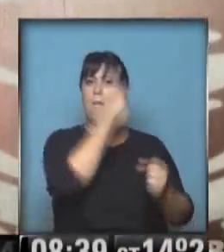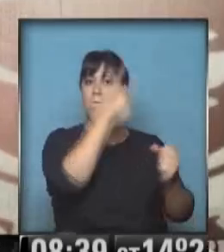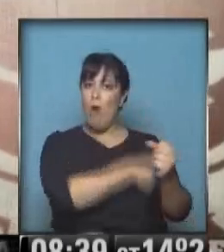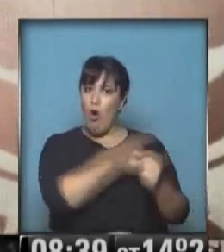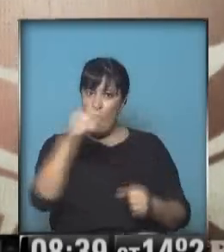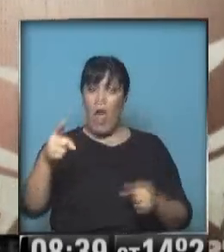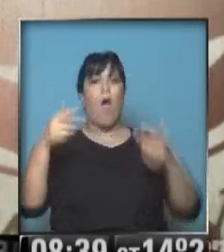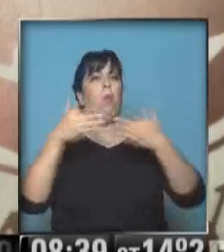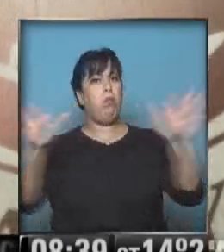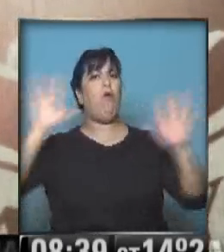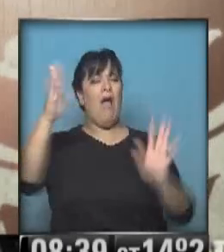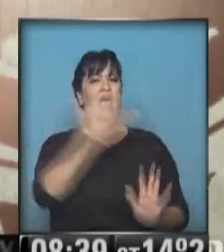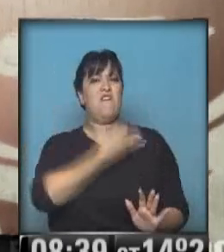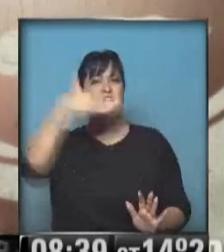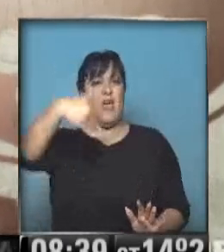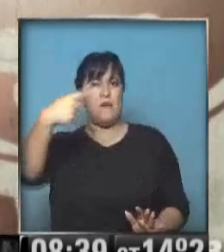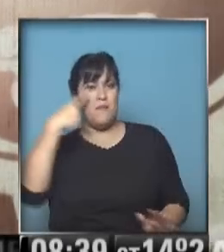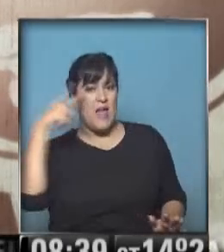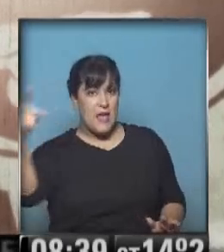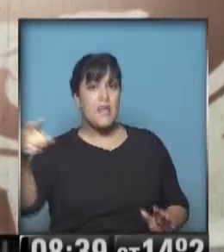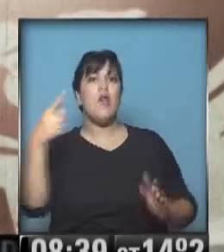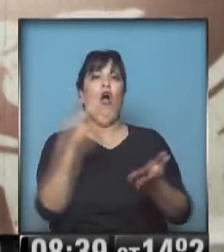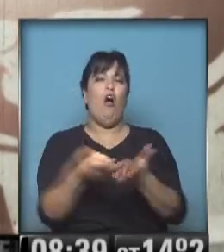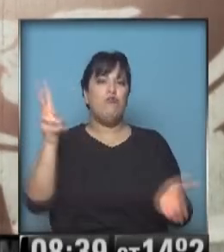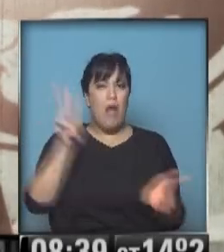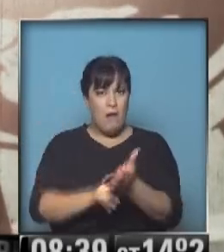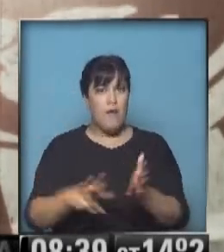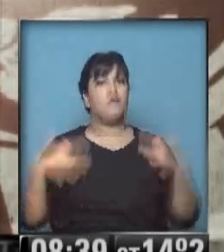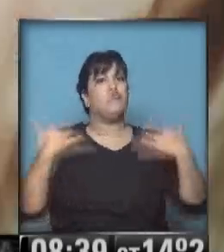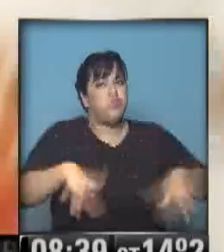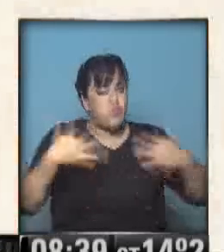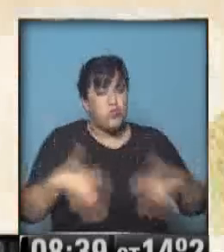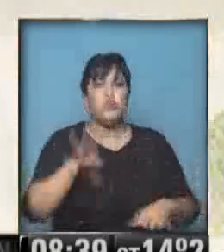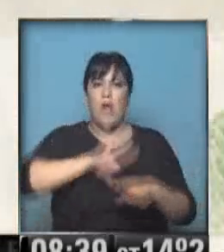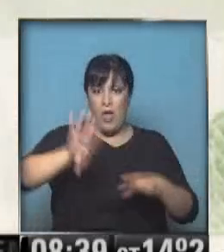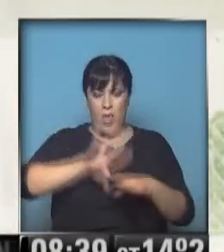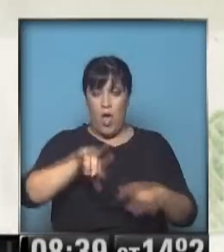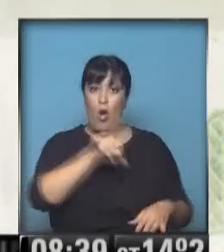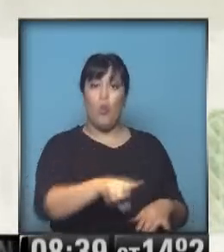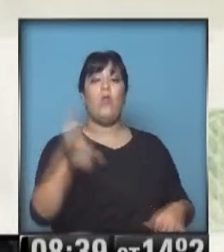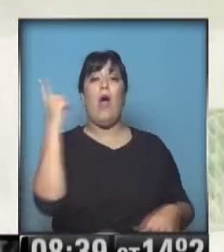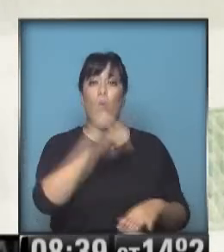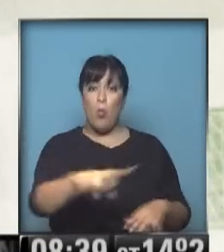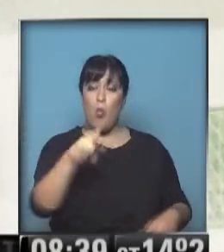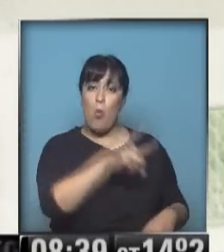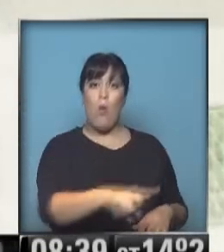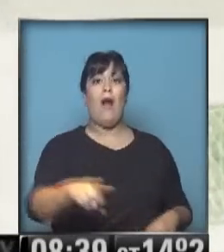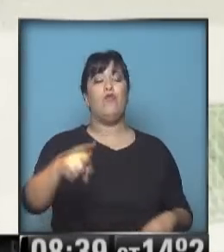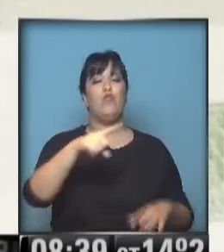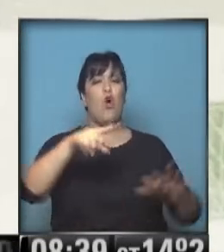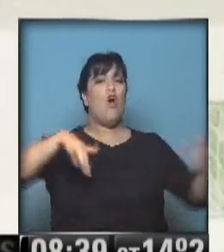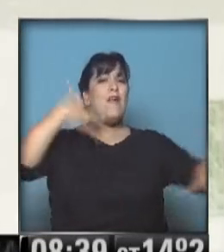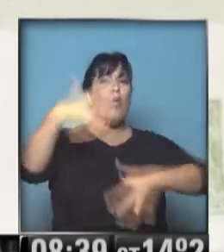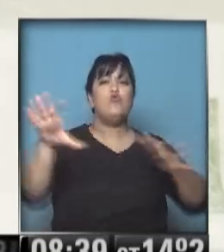fondo monetario internacional ingresando a otro periodo de fuerte endeudamiento al concluir la autodenominada revolución